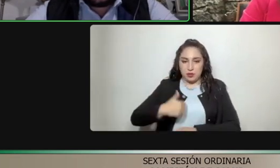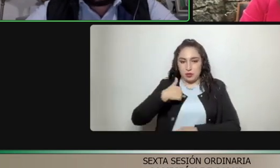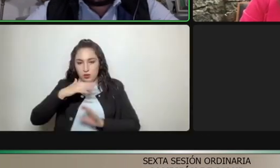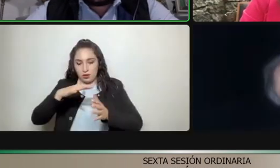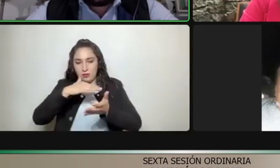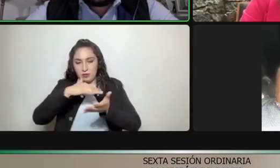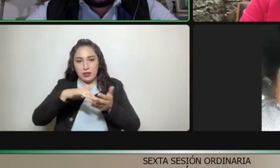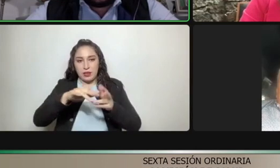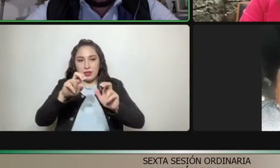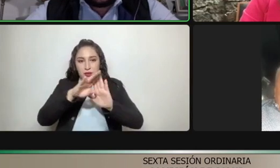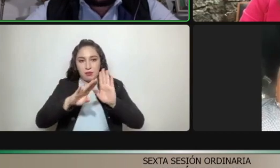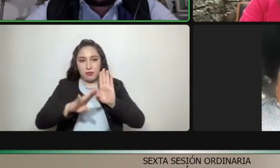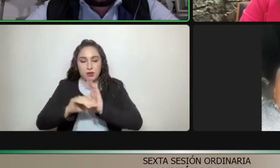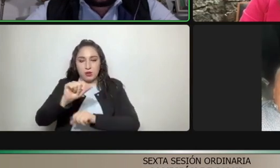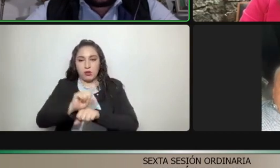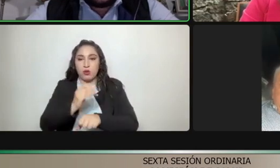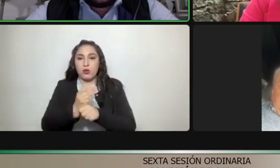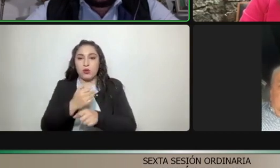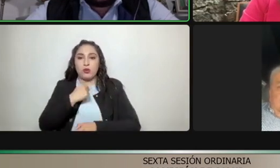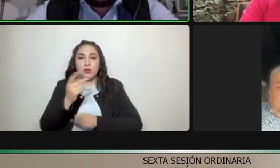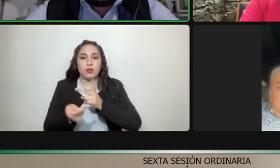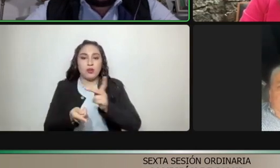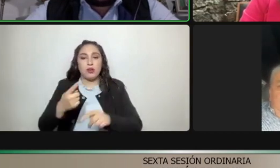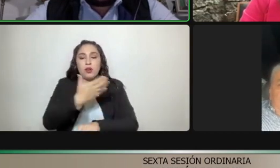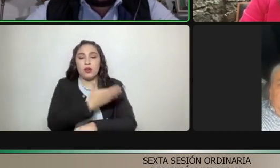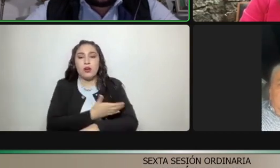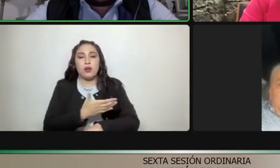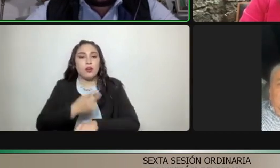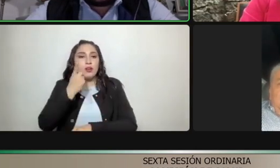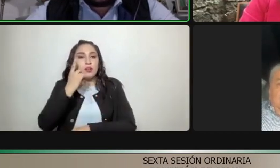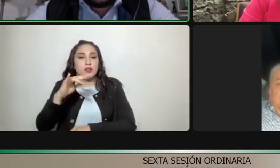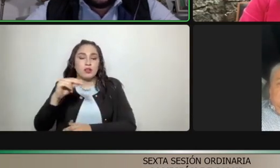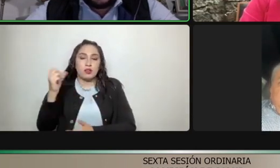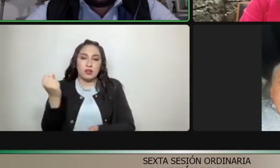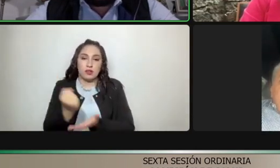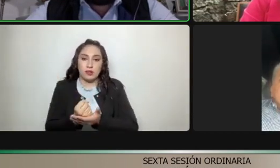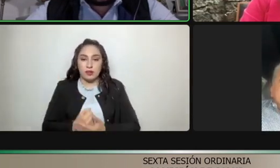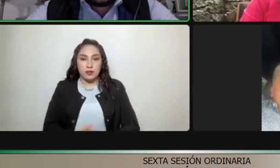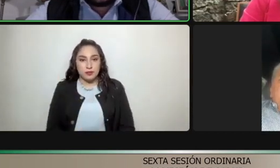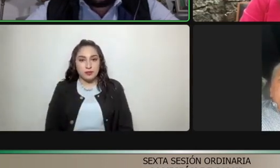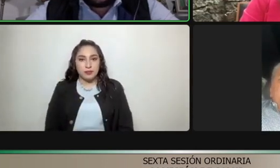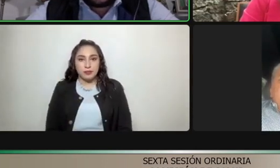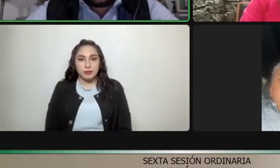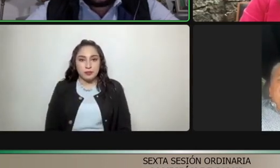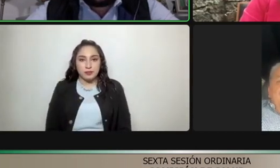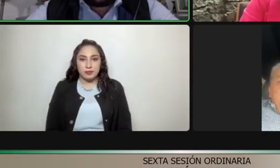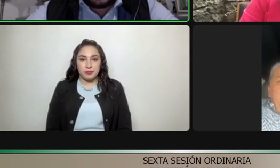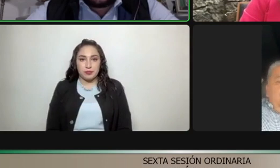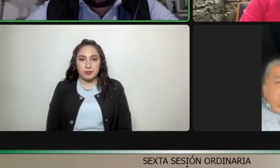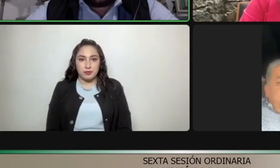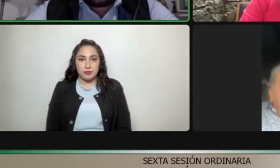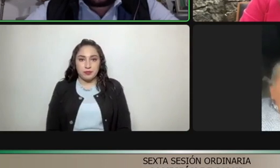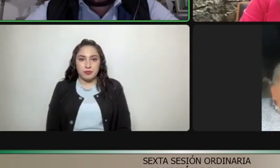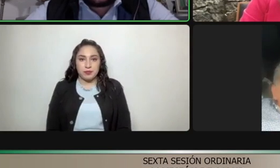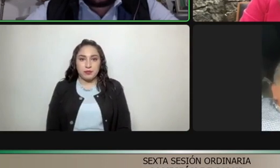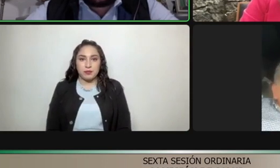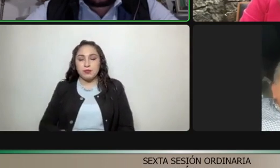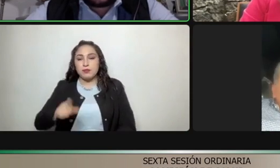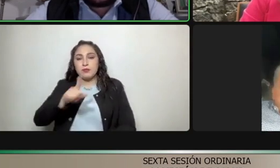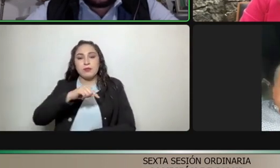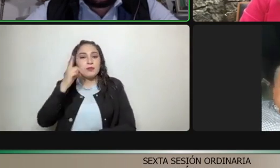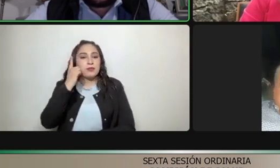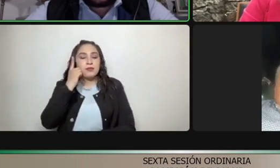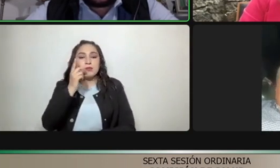el orden del día antes leído. ¿Hay alguna diputada o diputado que esté en